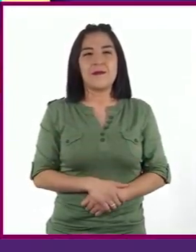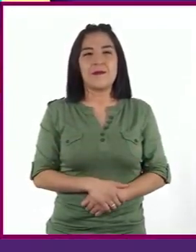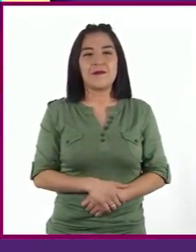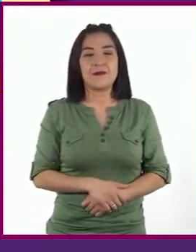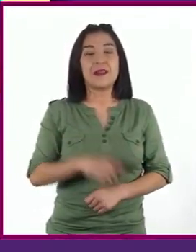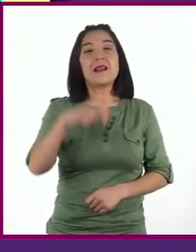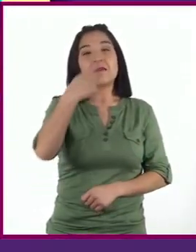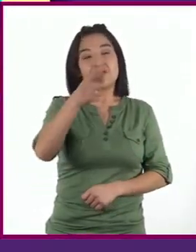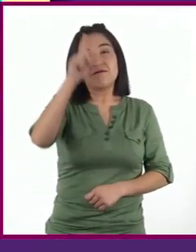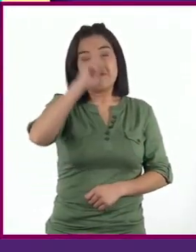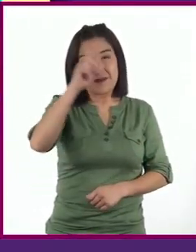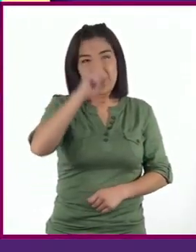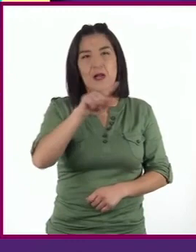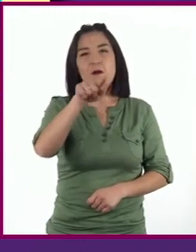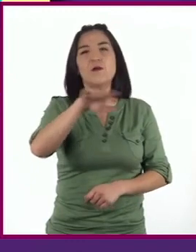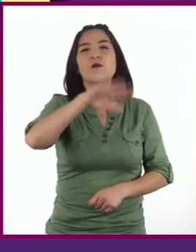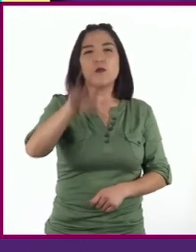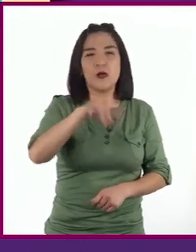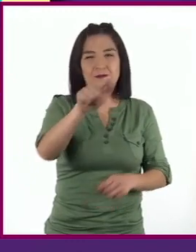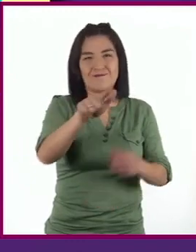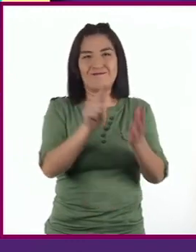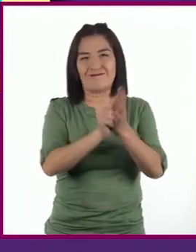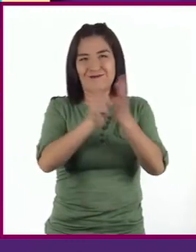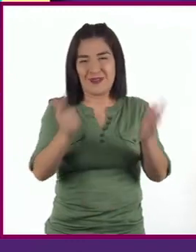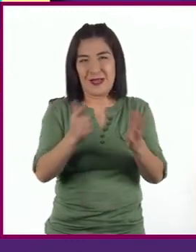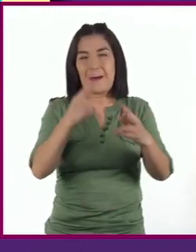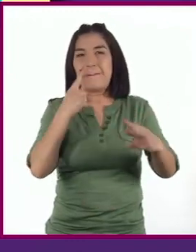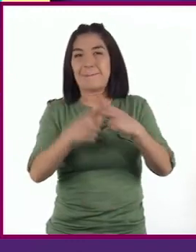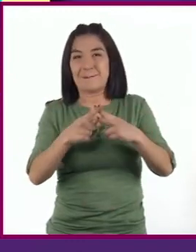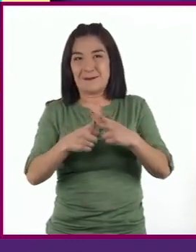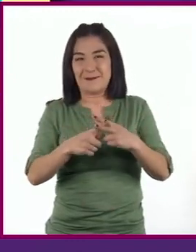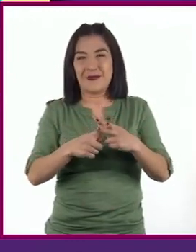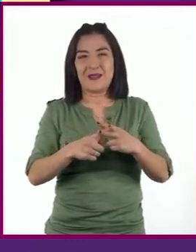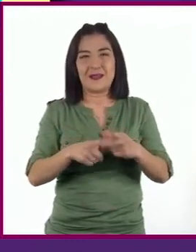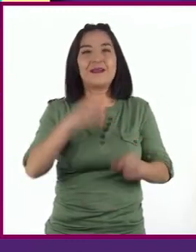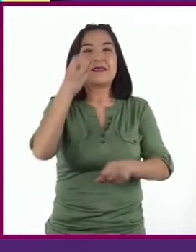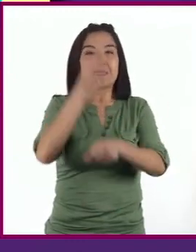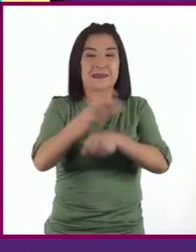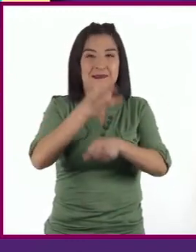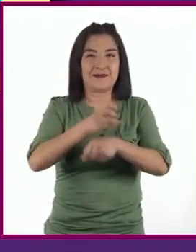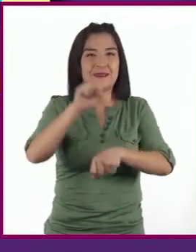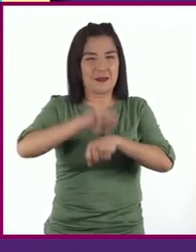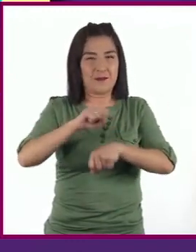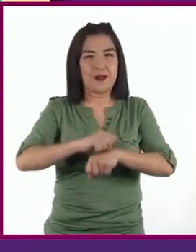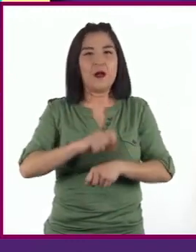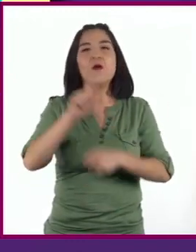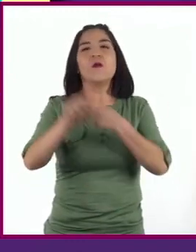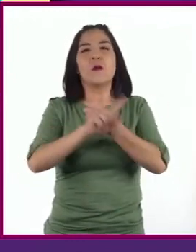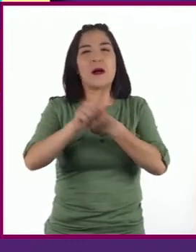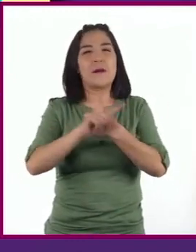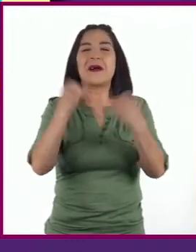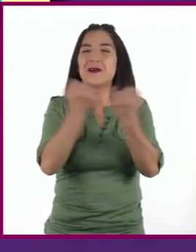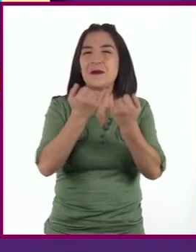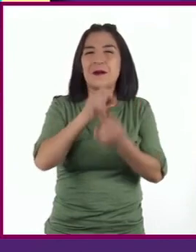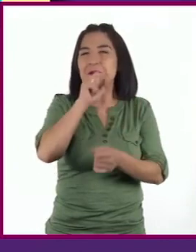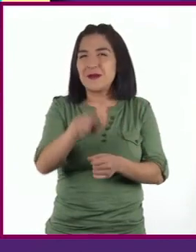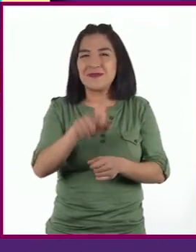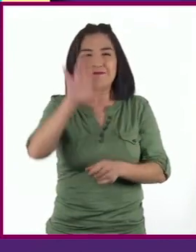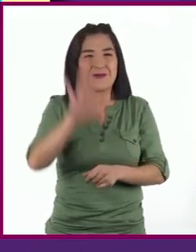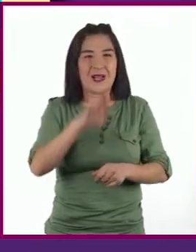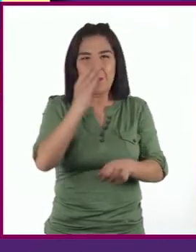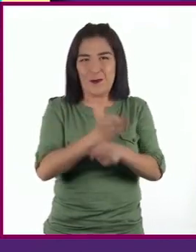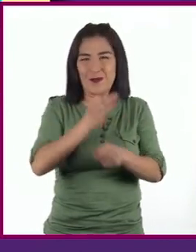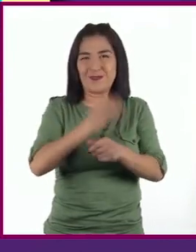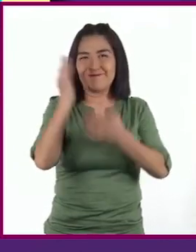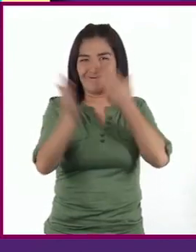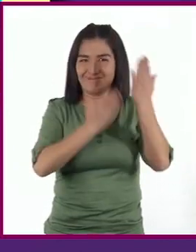Les recomendamos que busquen en su libro de texto de matemáticas de tercer grado problemas y ejercicios similares a lo que